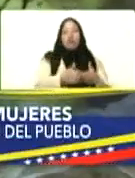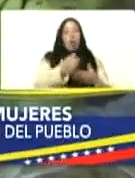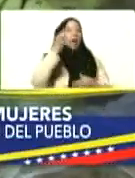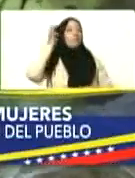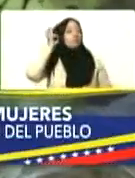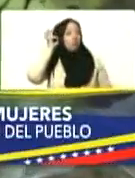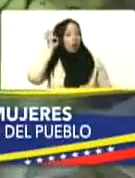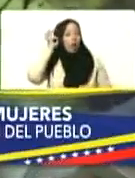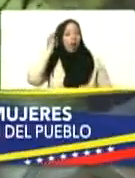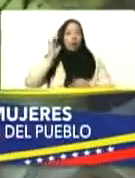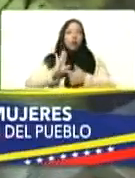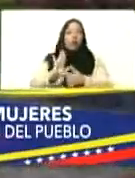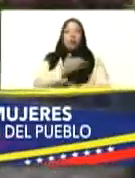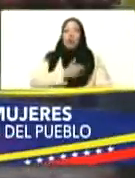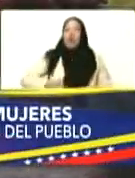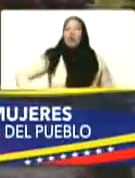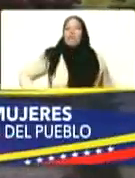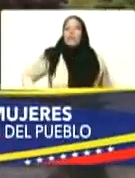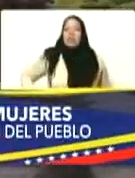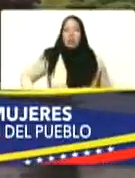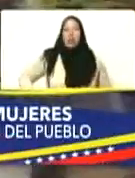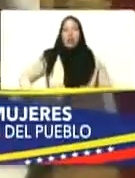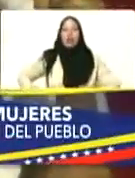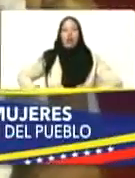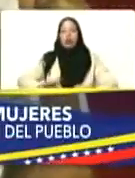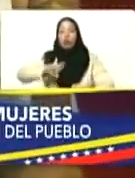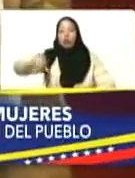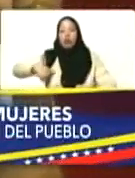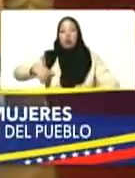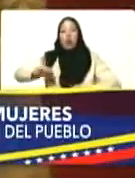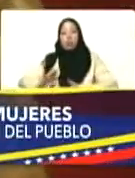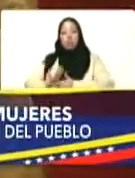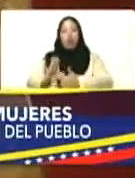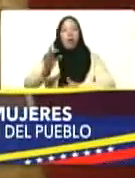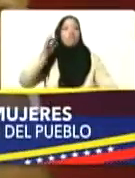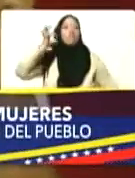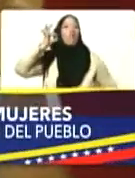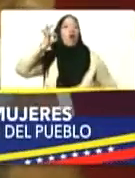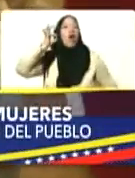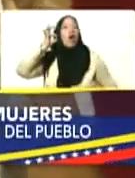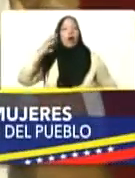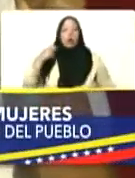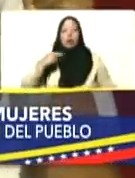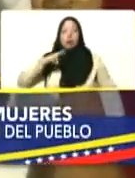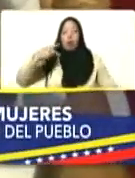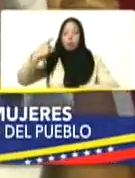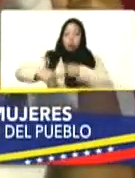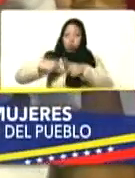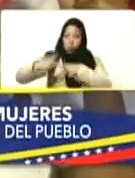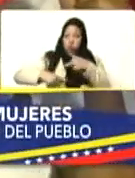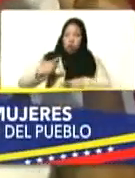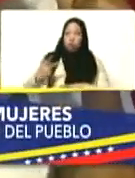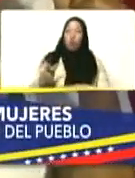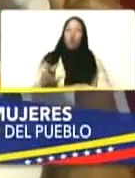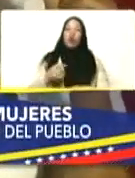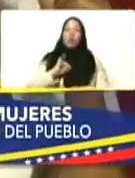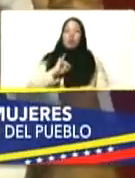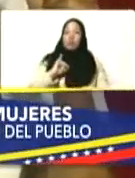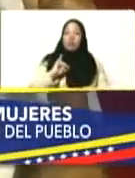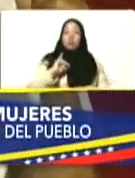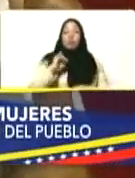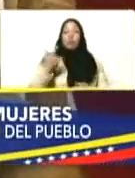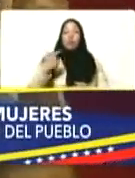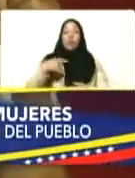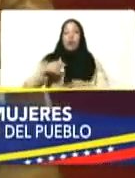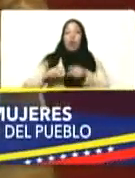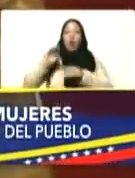a usted, presidente, que también en el sector campesino habemos mujeres productoras, habemos mujeres echadas para